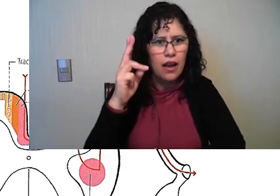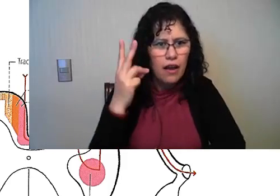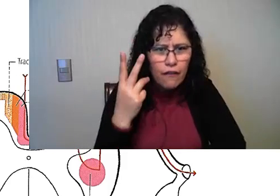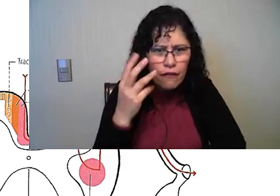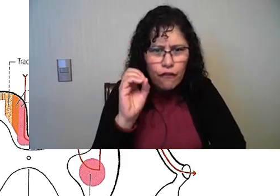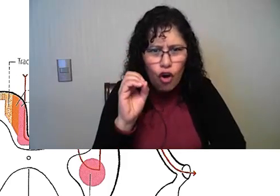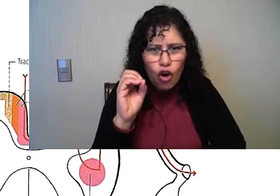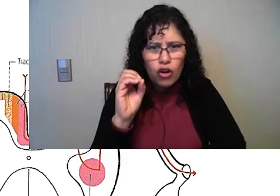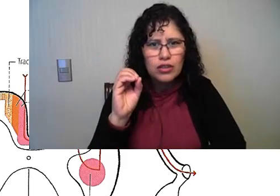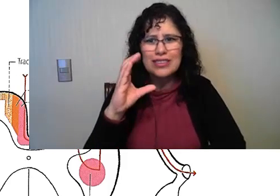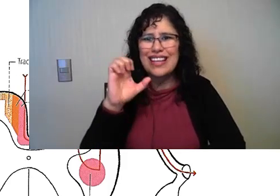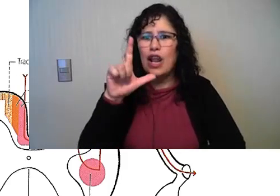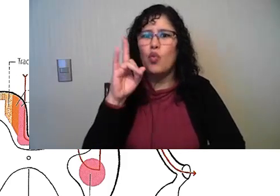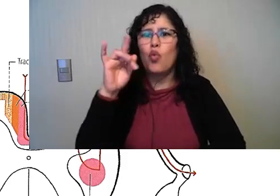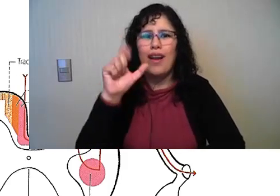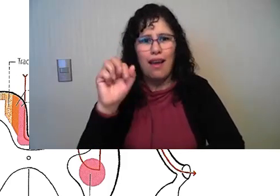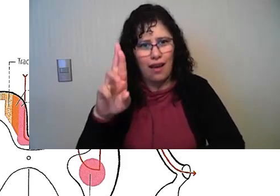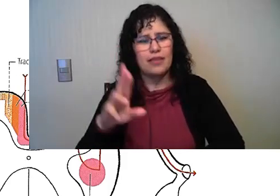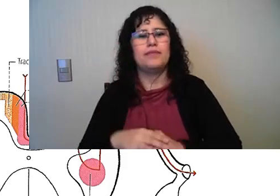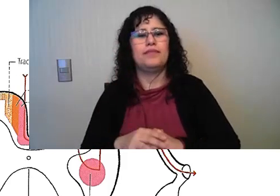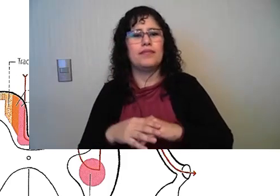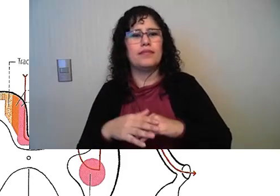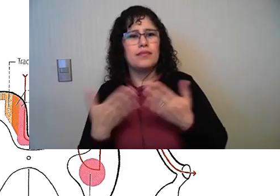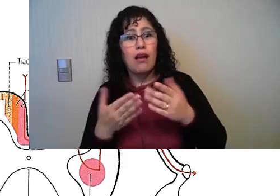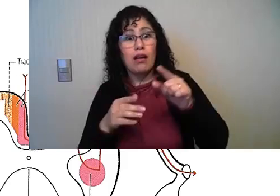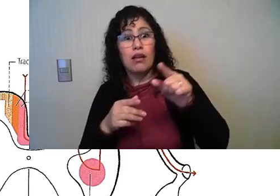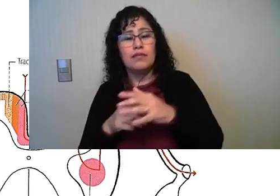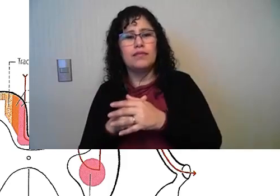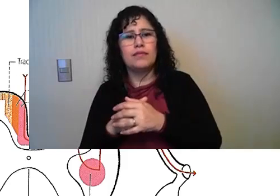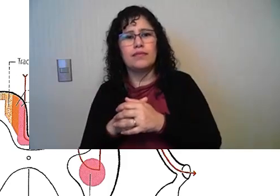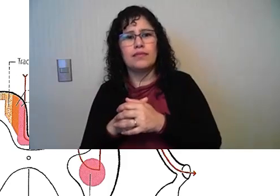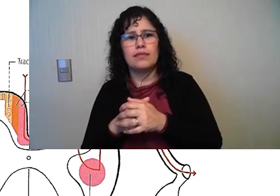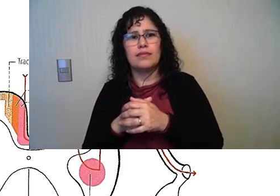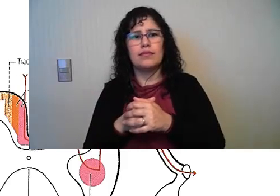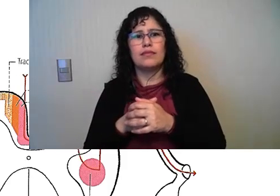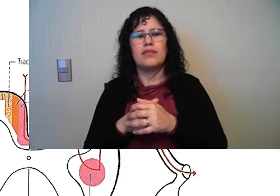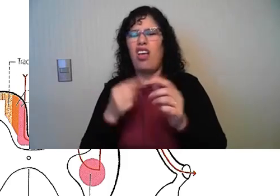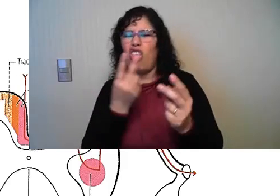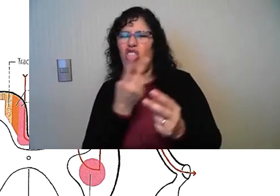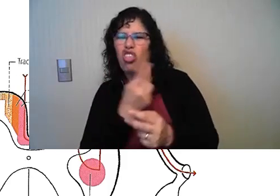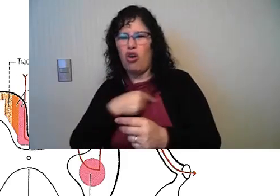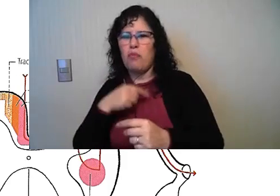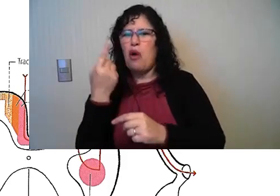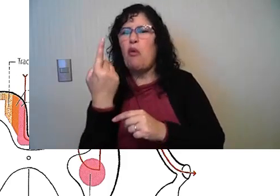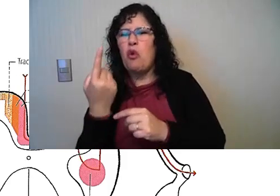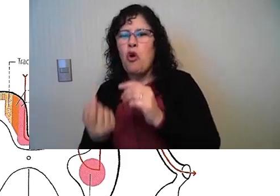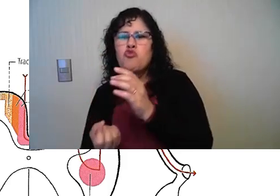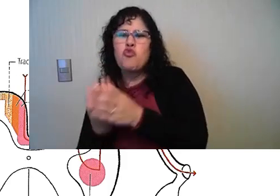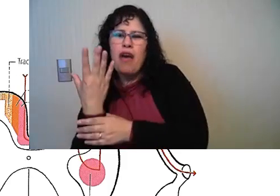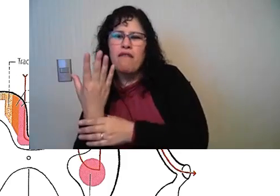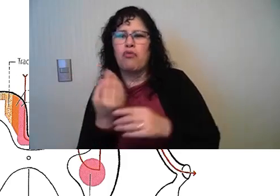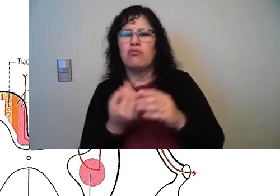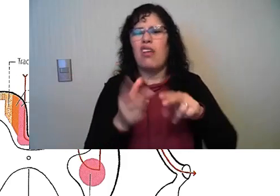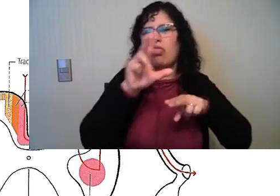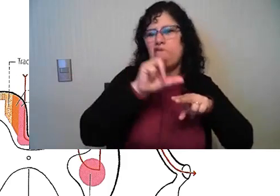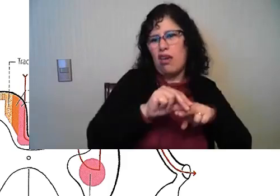antigua en el desarrollo del núcleo rojo y magno es la más nueva. Bueno, este núcleo rojo lo que nos está